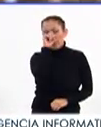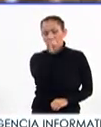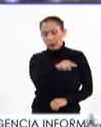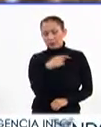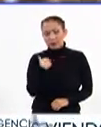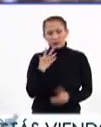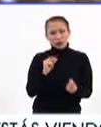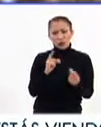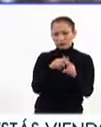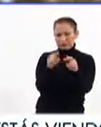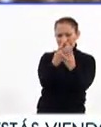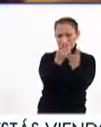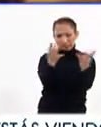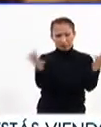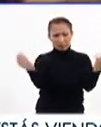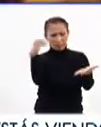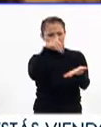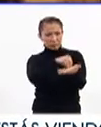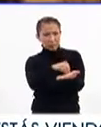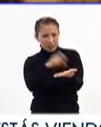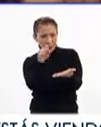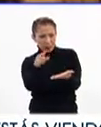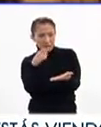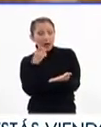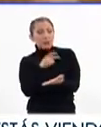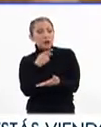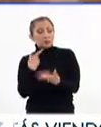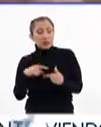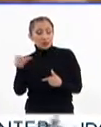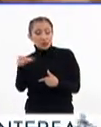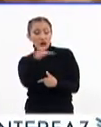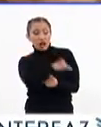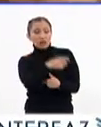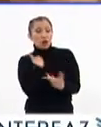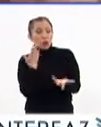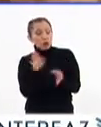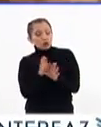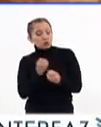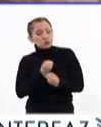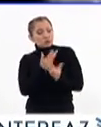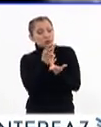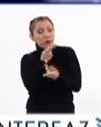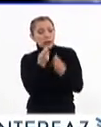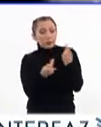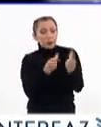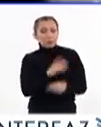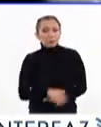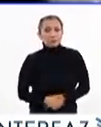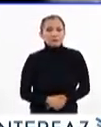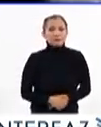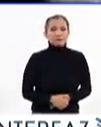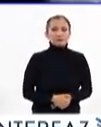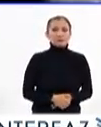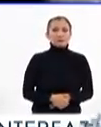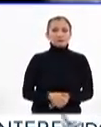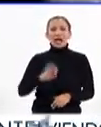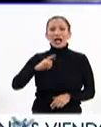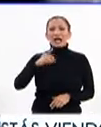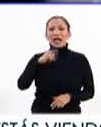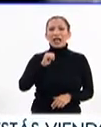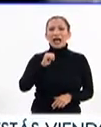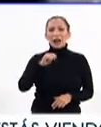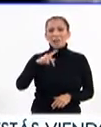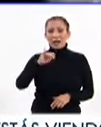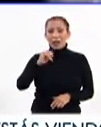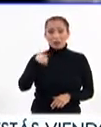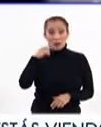se resiste a diversificar e incluir, a través de los propios individuos, vehículos de su expresión. Quando Angela Merkel è salita,